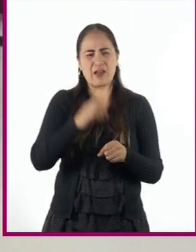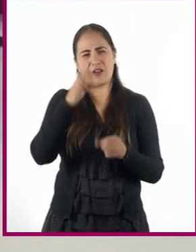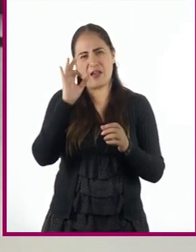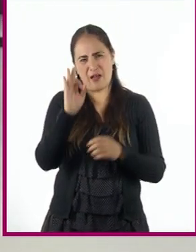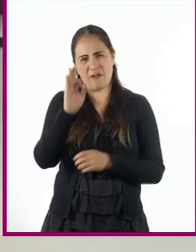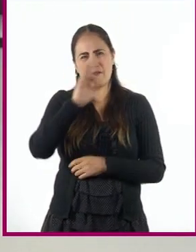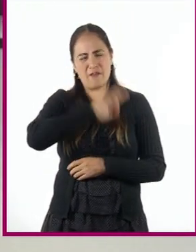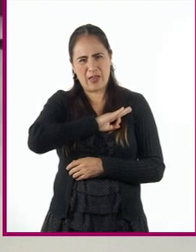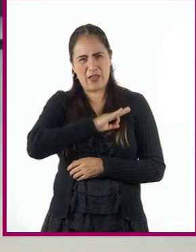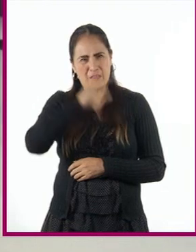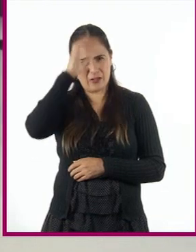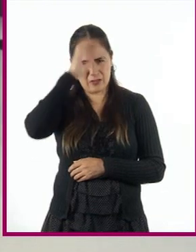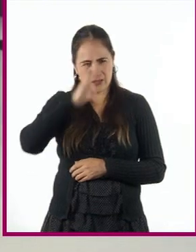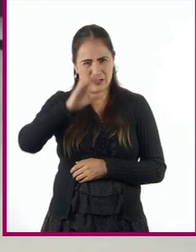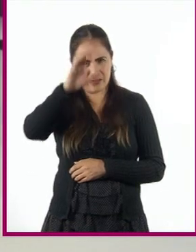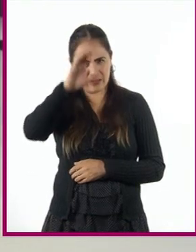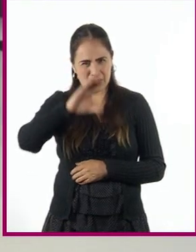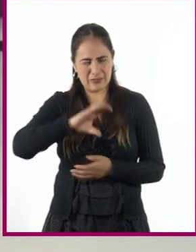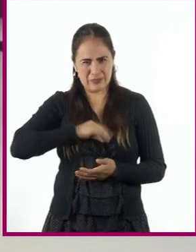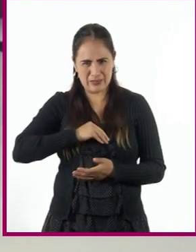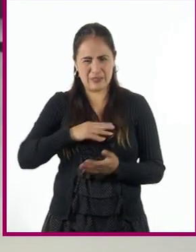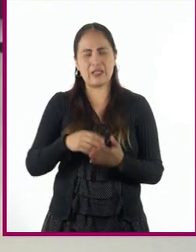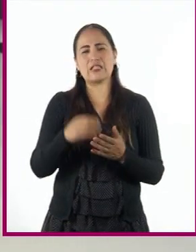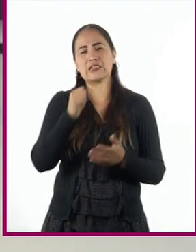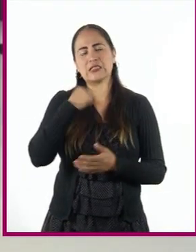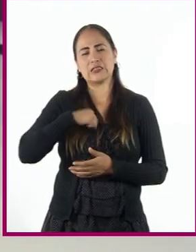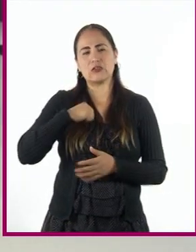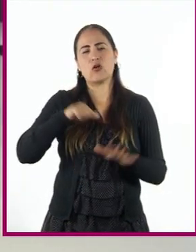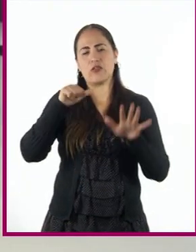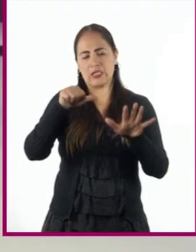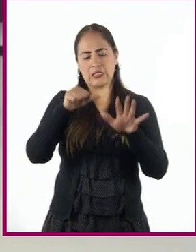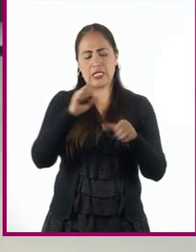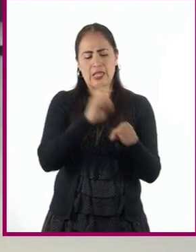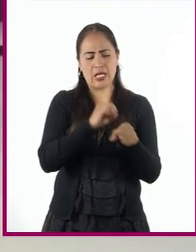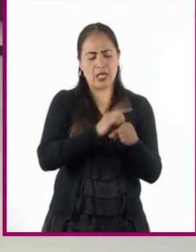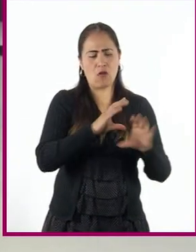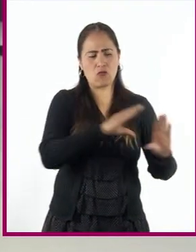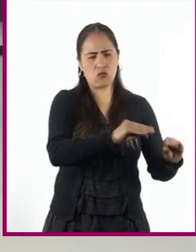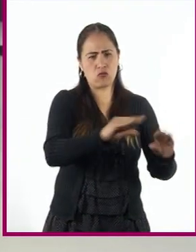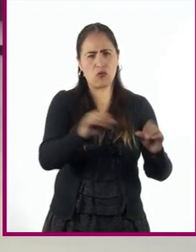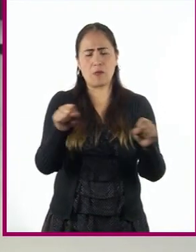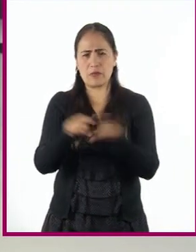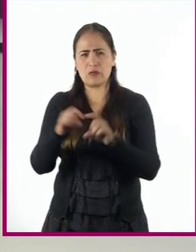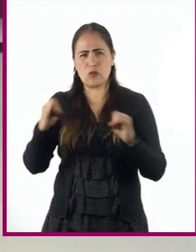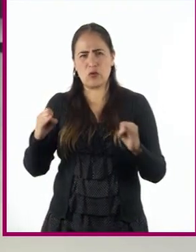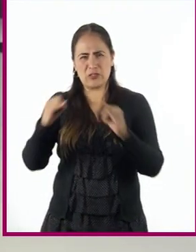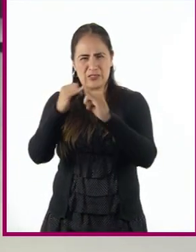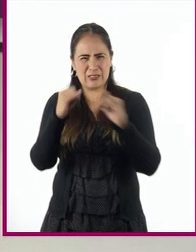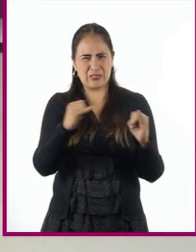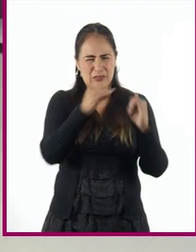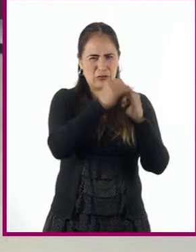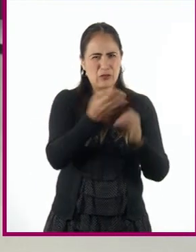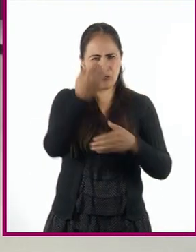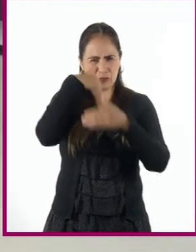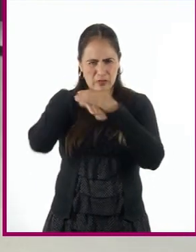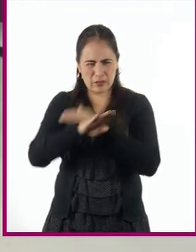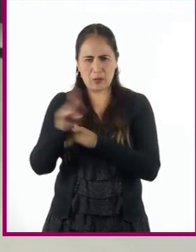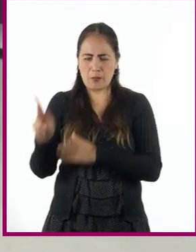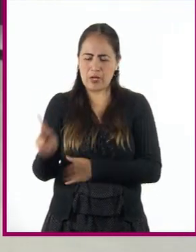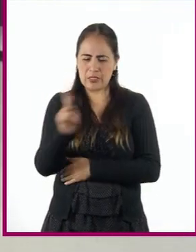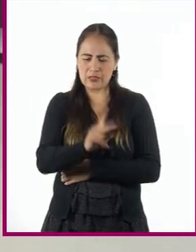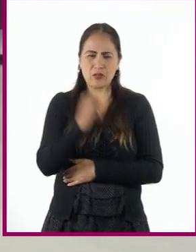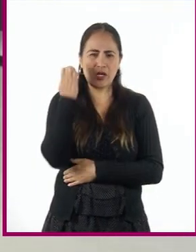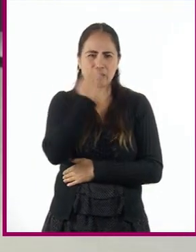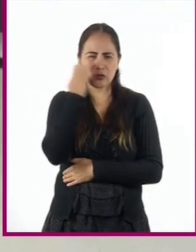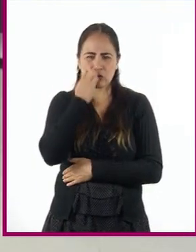cristiana. En las primeras décadas del siglo XVI, se crearon internados que funcionaban como colegios para las hijas